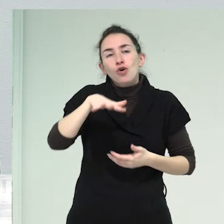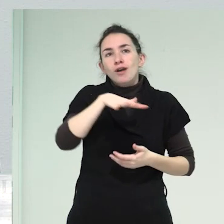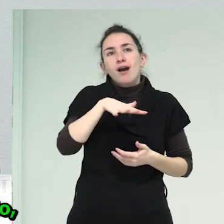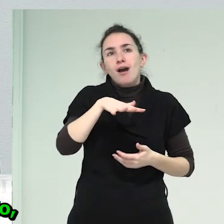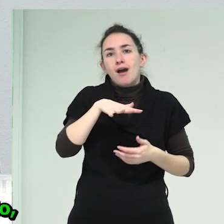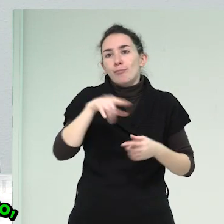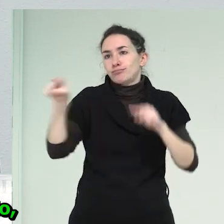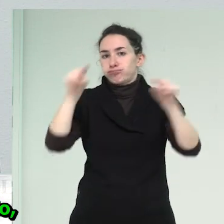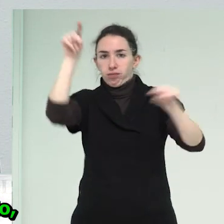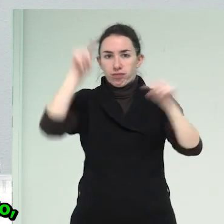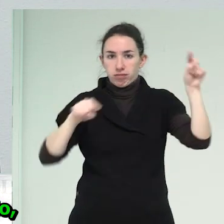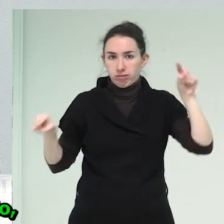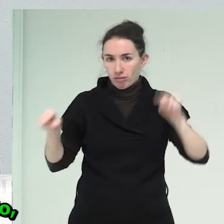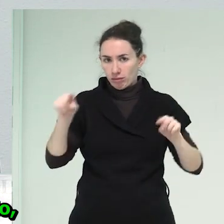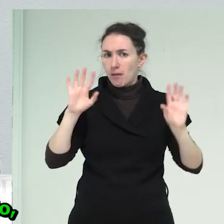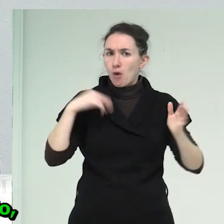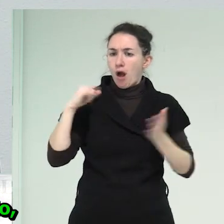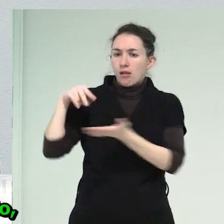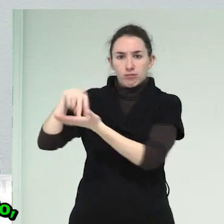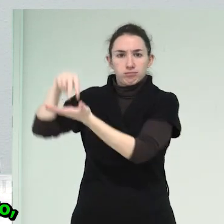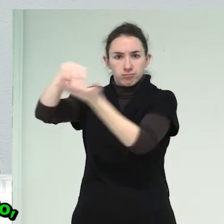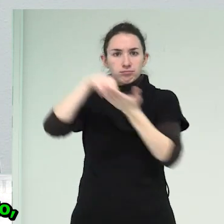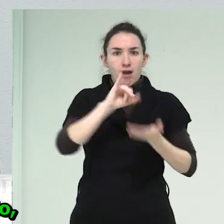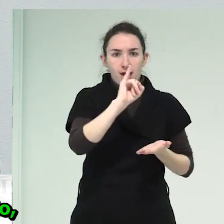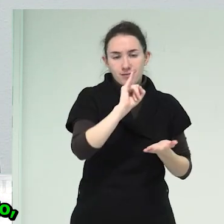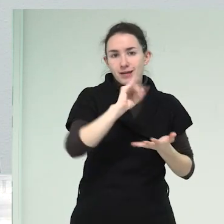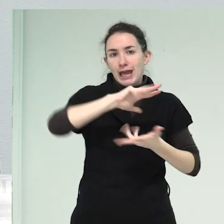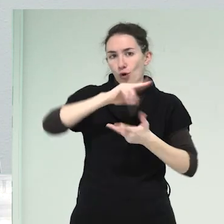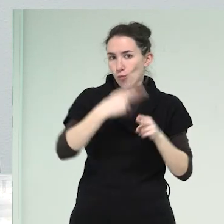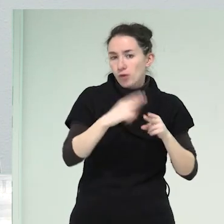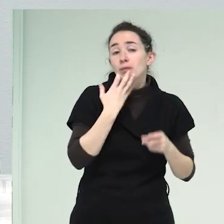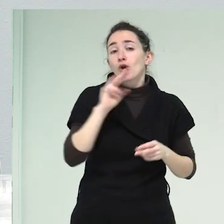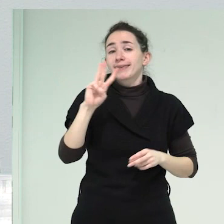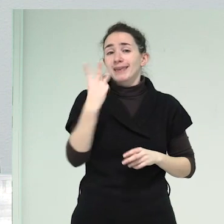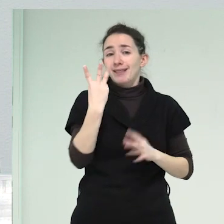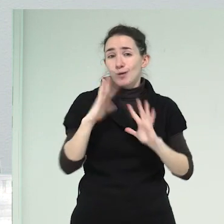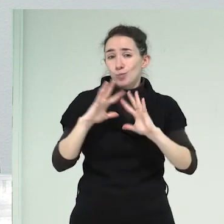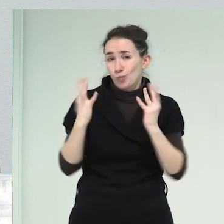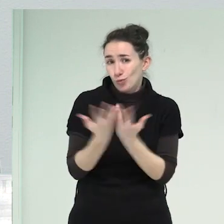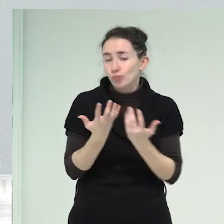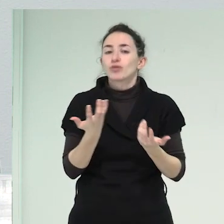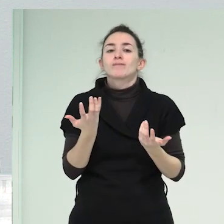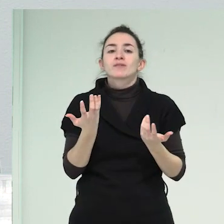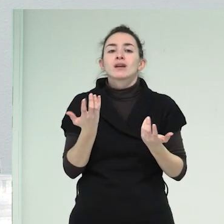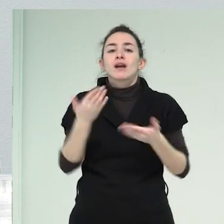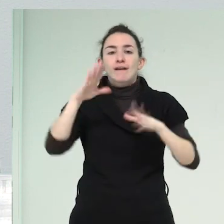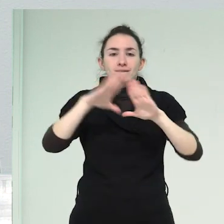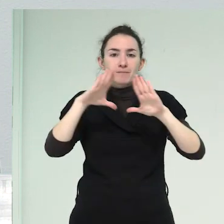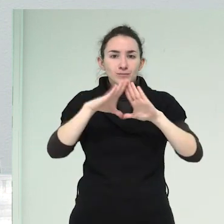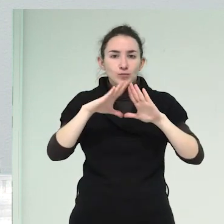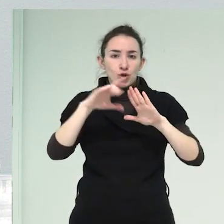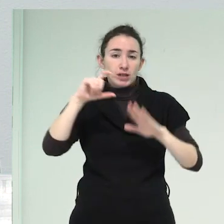estamos dispersos, ¿no? Pero estamos situados geopolíticamente en el tercer mundo, los feminismos islámicos de Abya Yala,